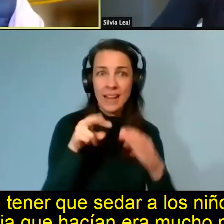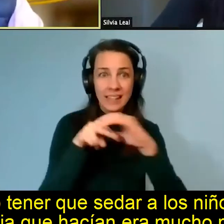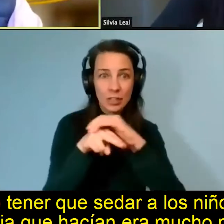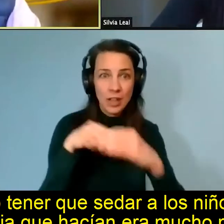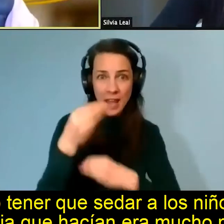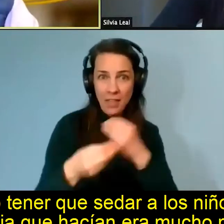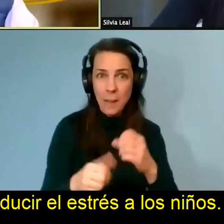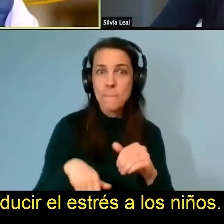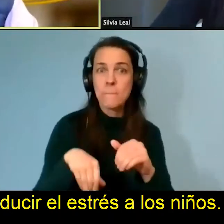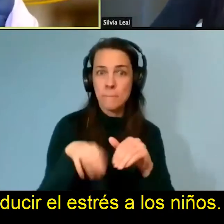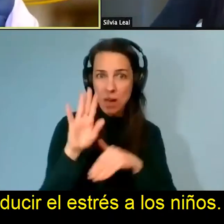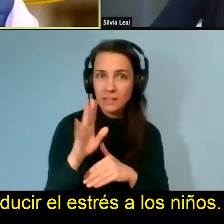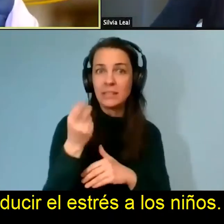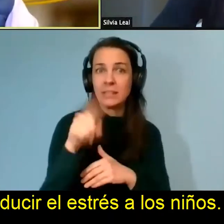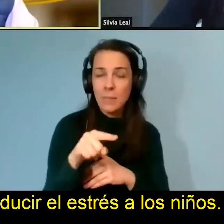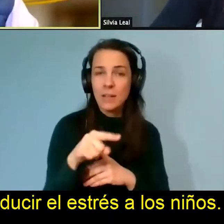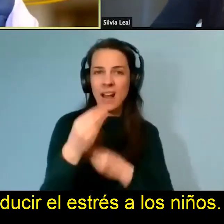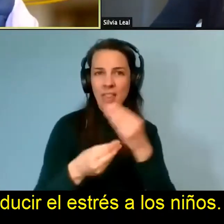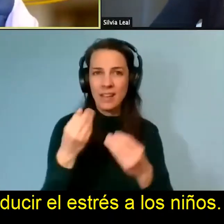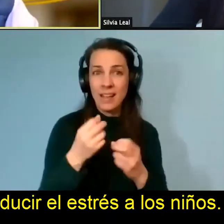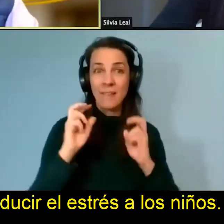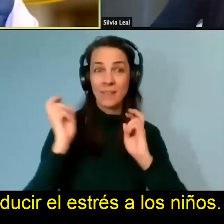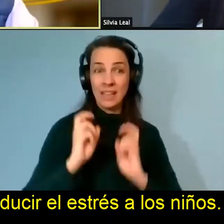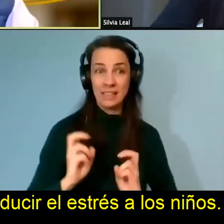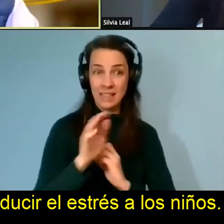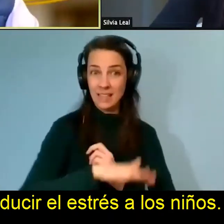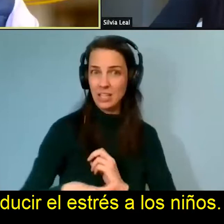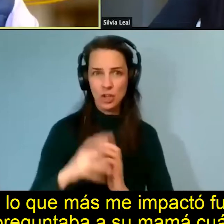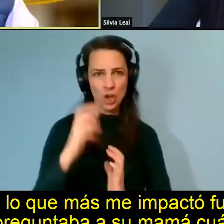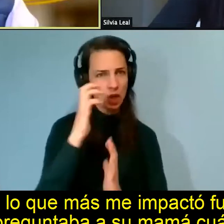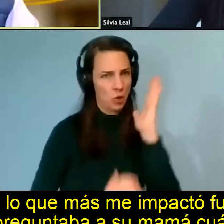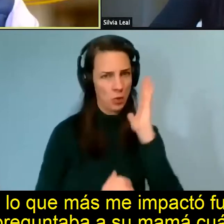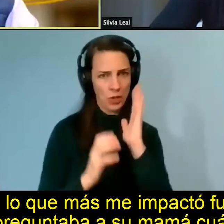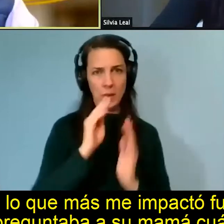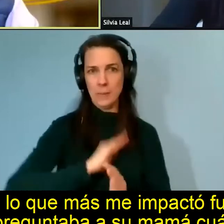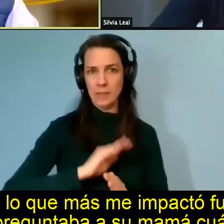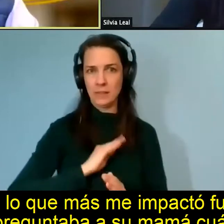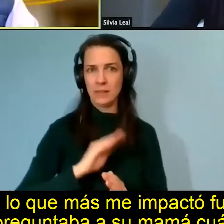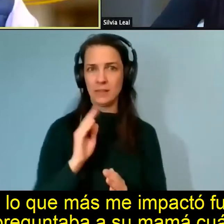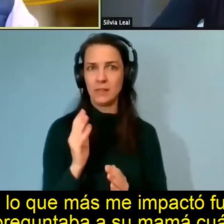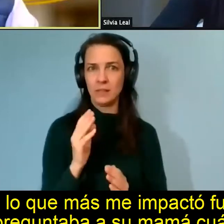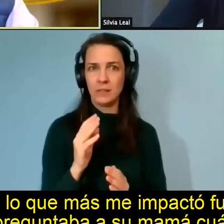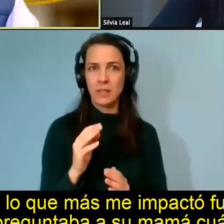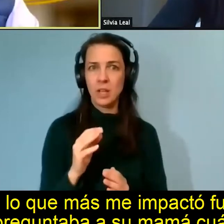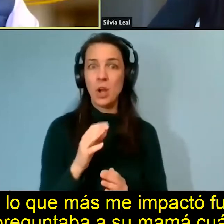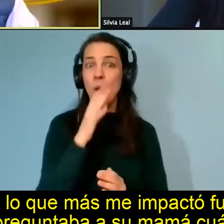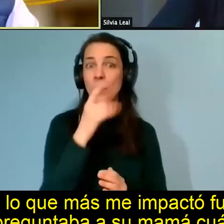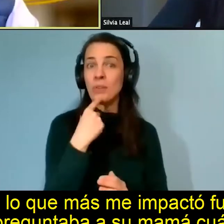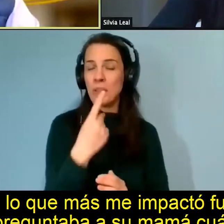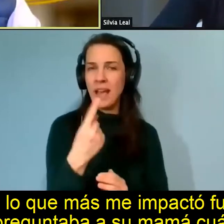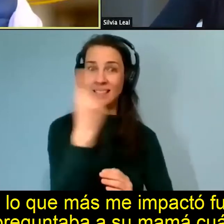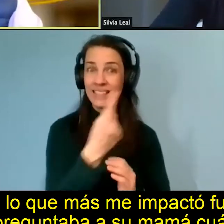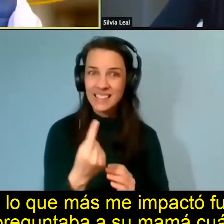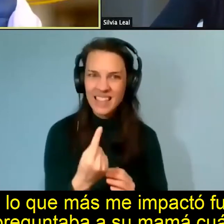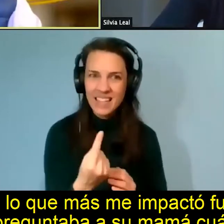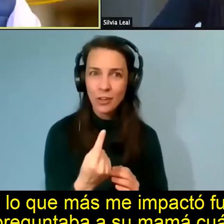todo lo que consiguieron fue reducir el estrés a los niños. Y decía el diseñador, lo que